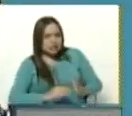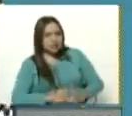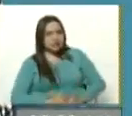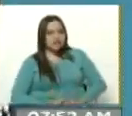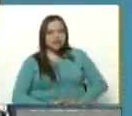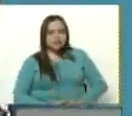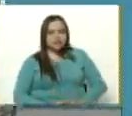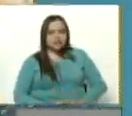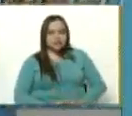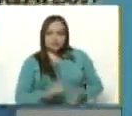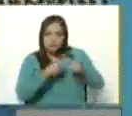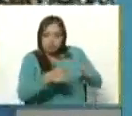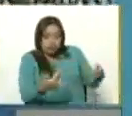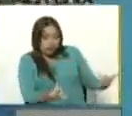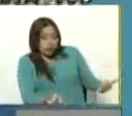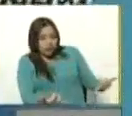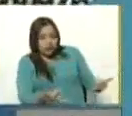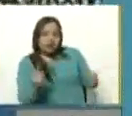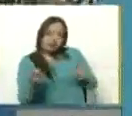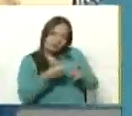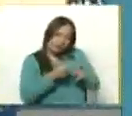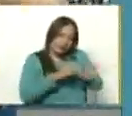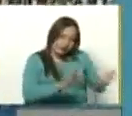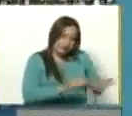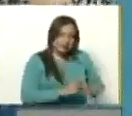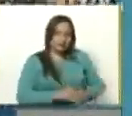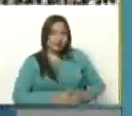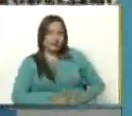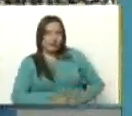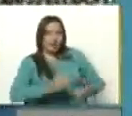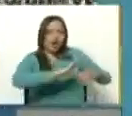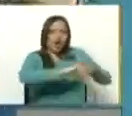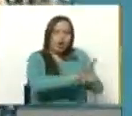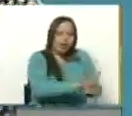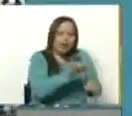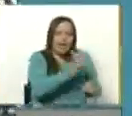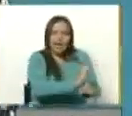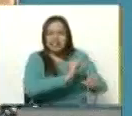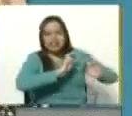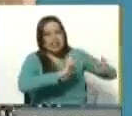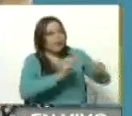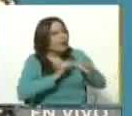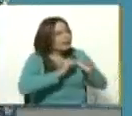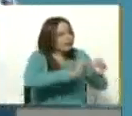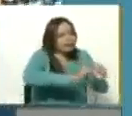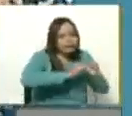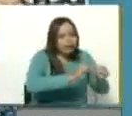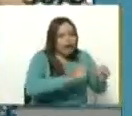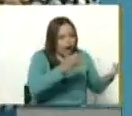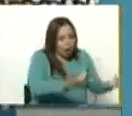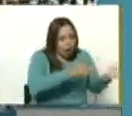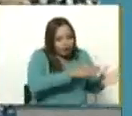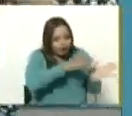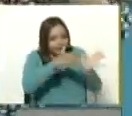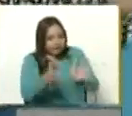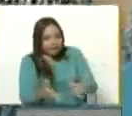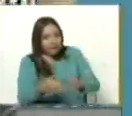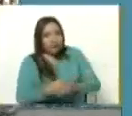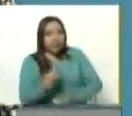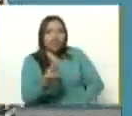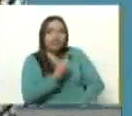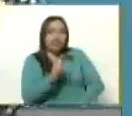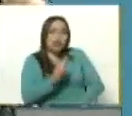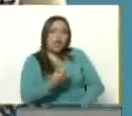Pero es que ahorita, primero la COVID fue un tema constante y ahora no hablan más